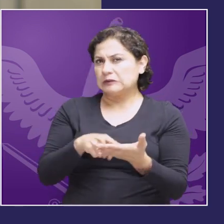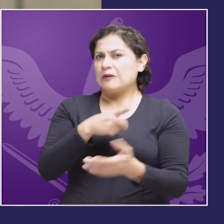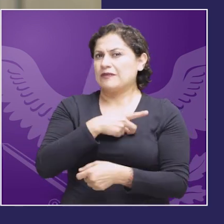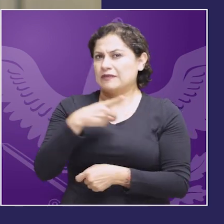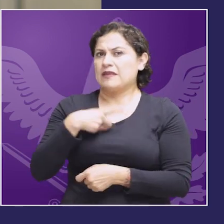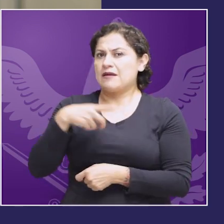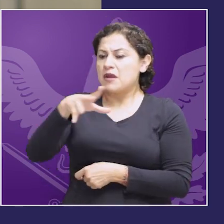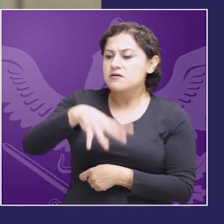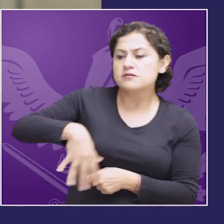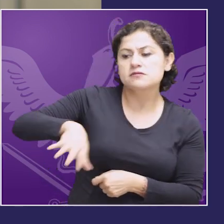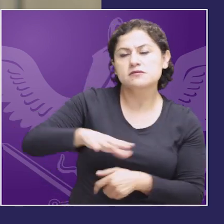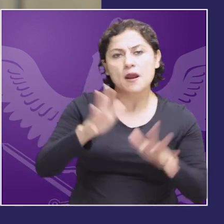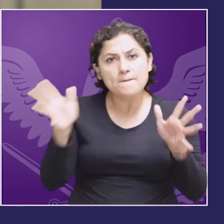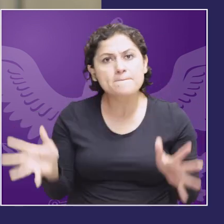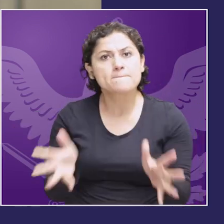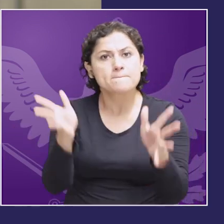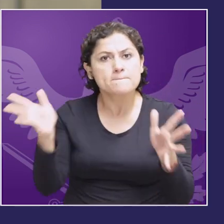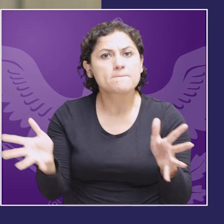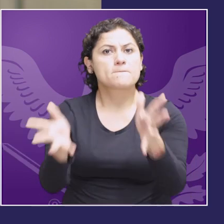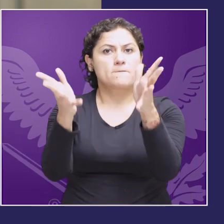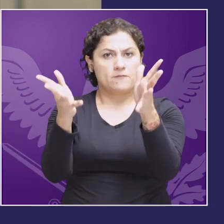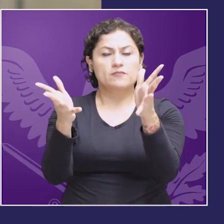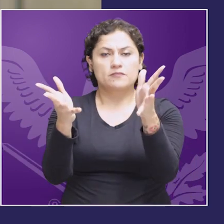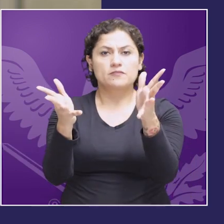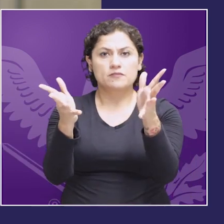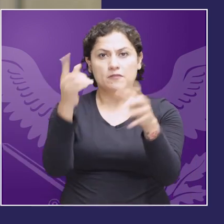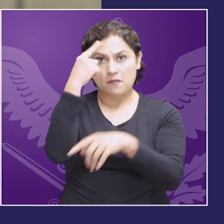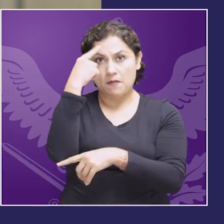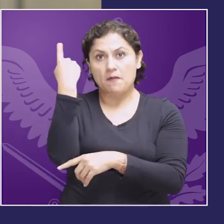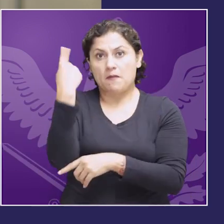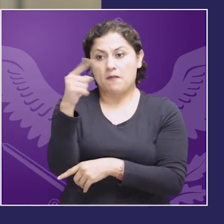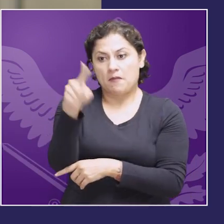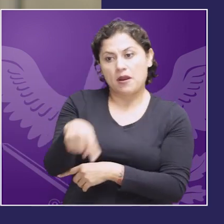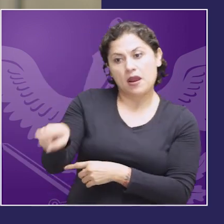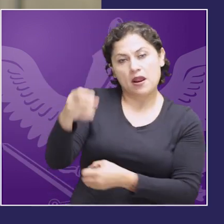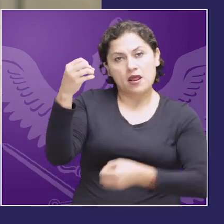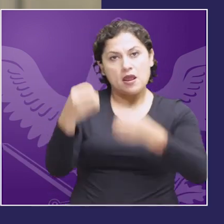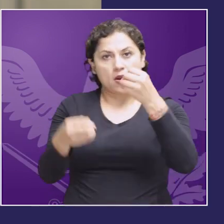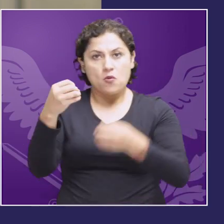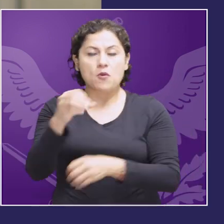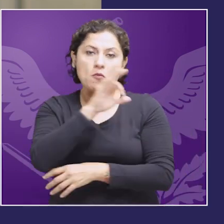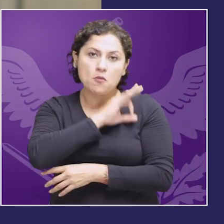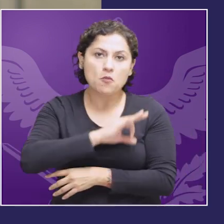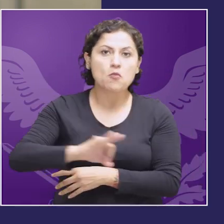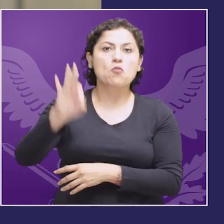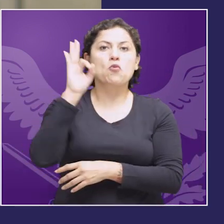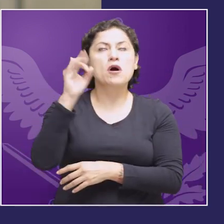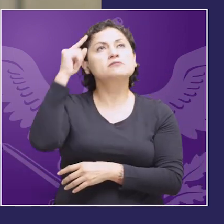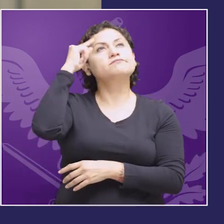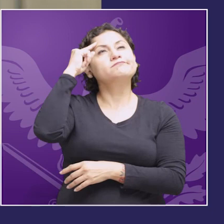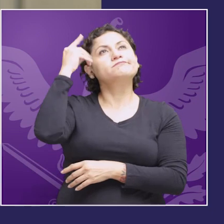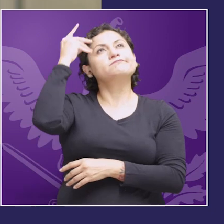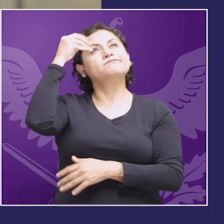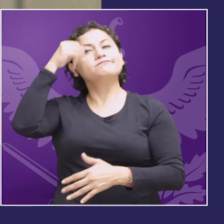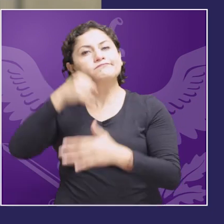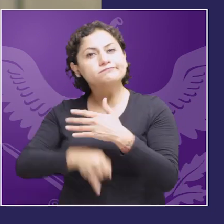un razonamiento propio, que no sea copiar y pegar, etcétera, pero en definitiva igual me parece